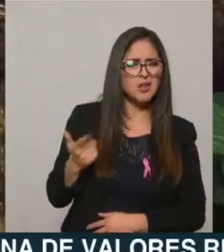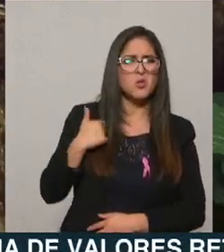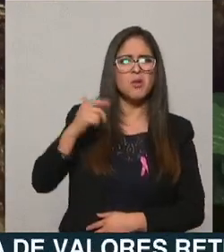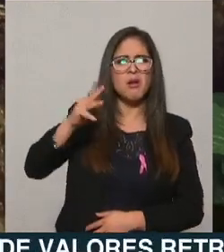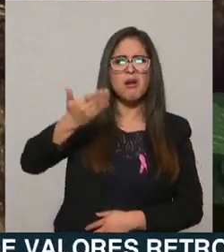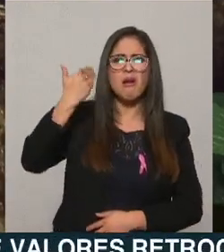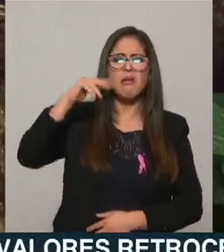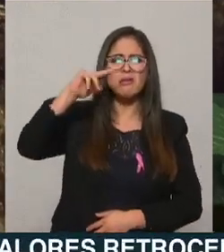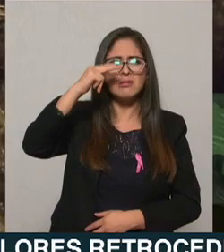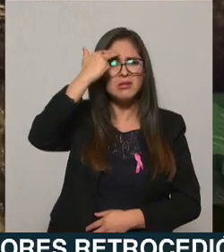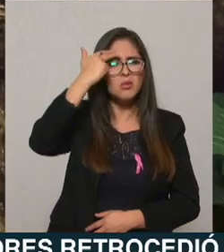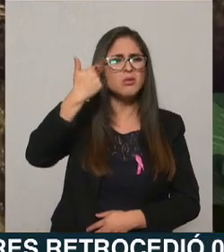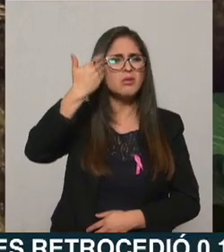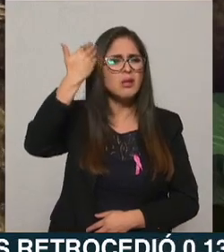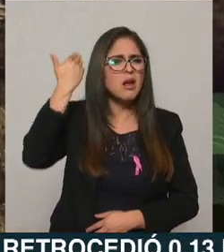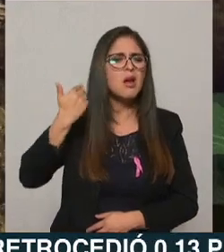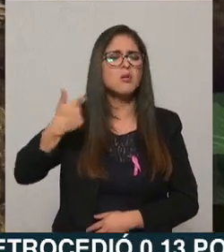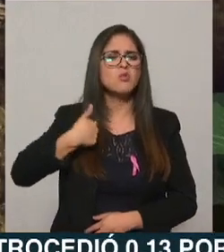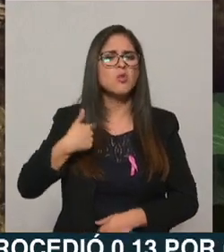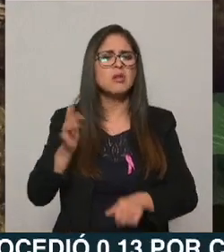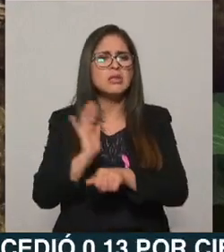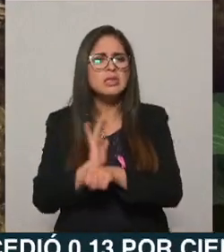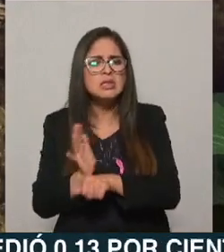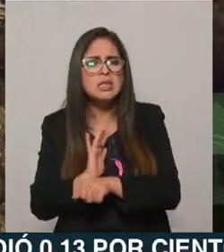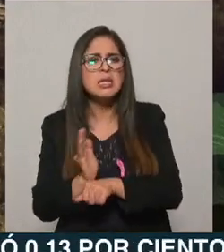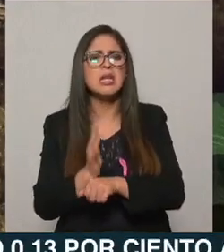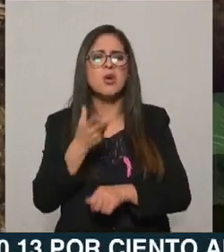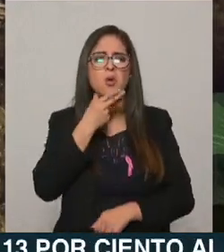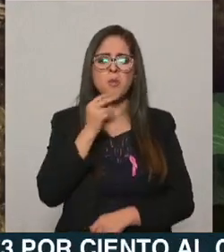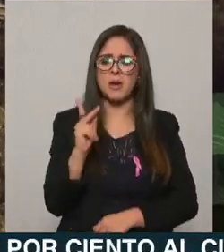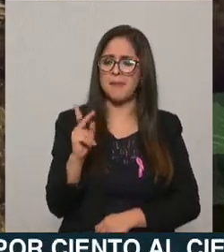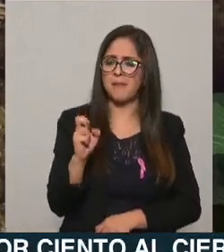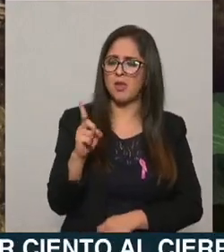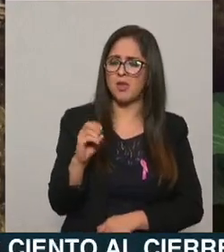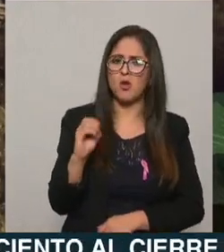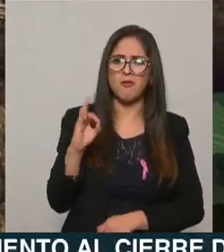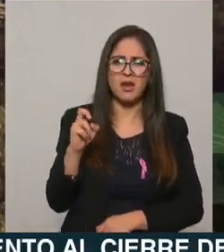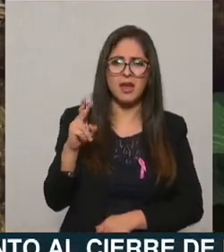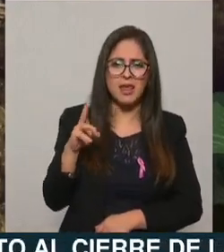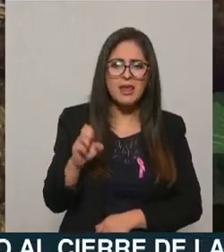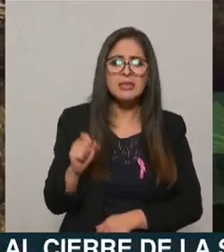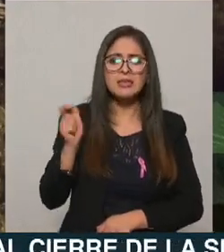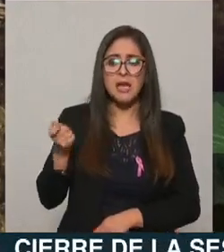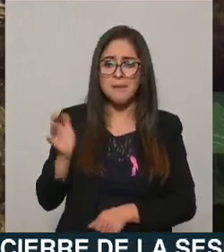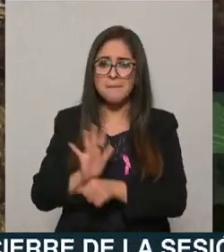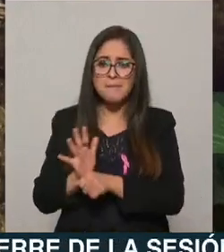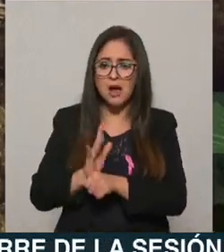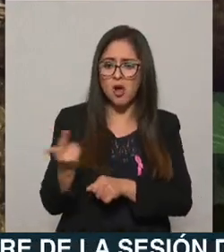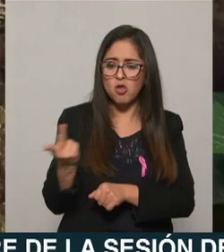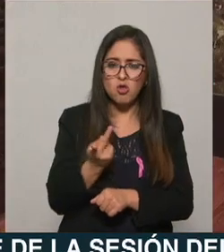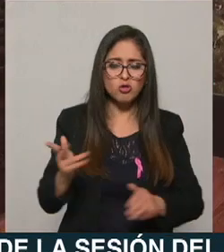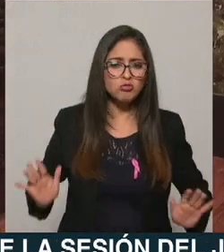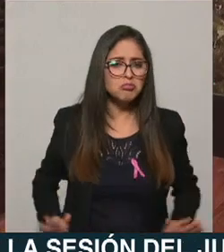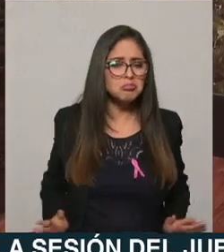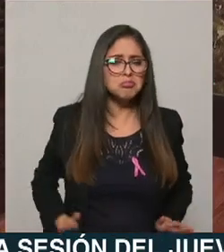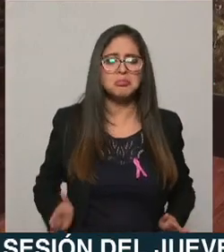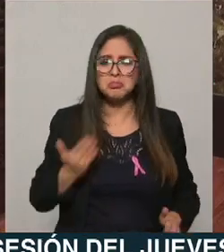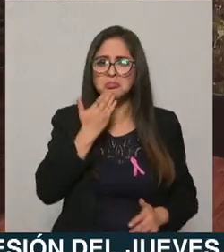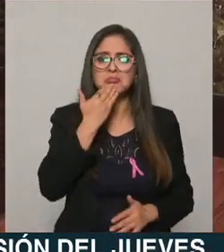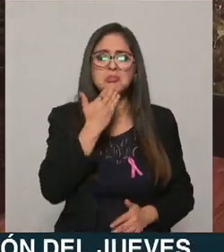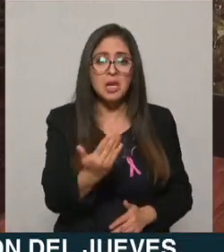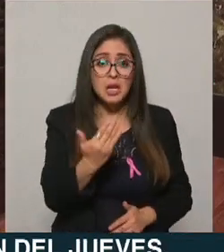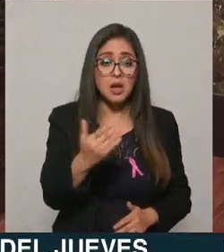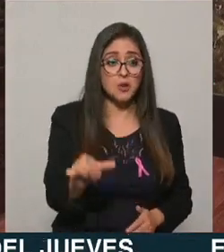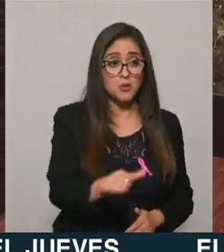que, claro, como yo hacía cine con Pedro Fernández y éramos la pareja de cine que funcionaba muy bien, pero